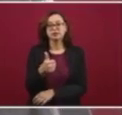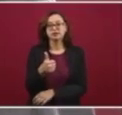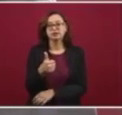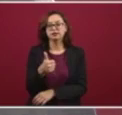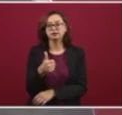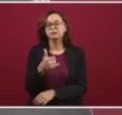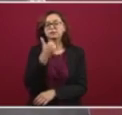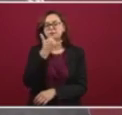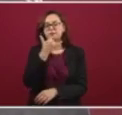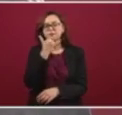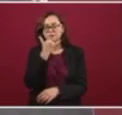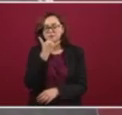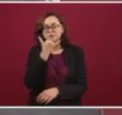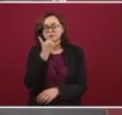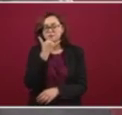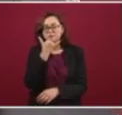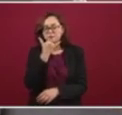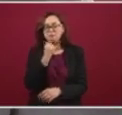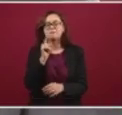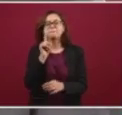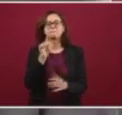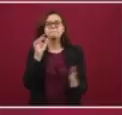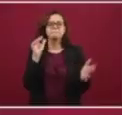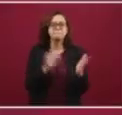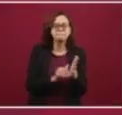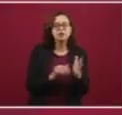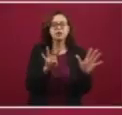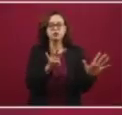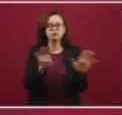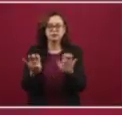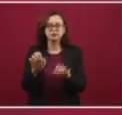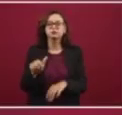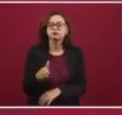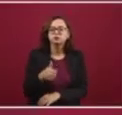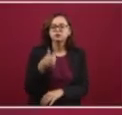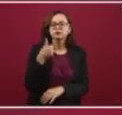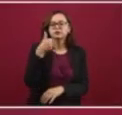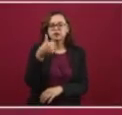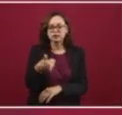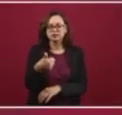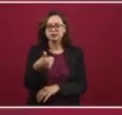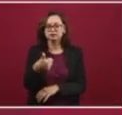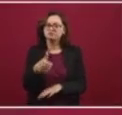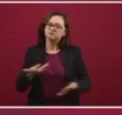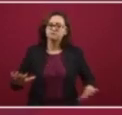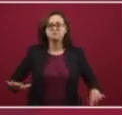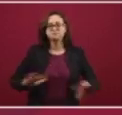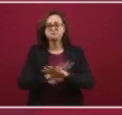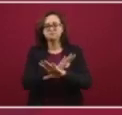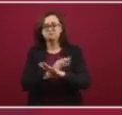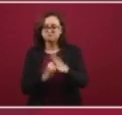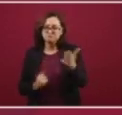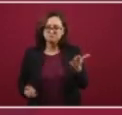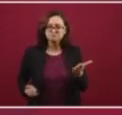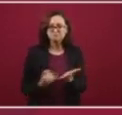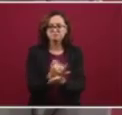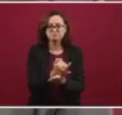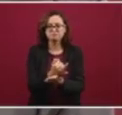en 1906, se tomó la decisión de